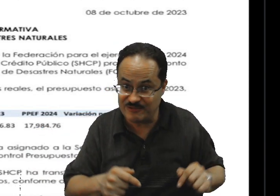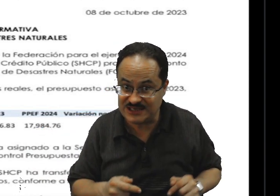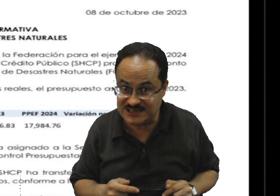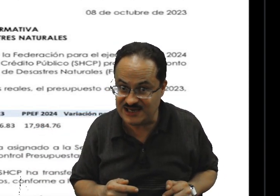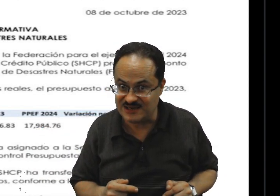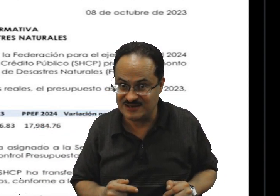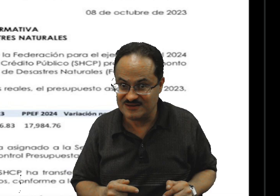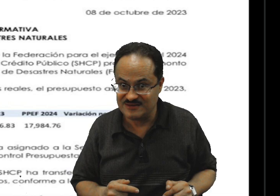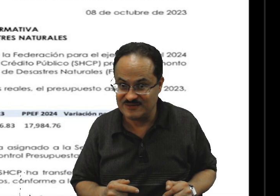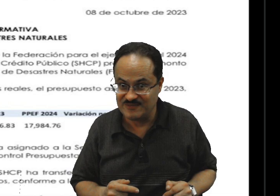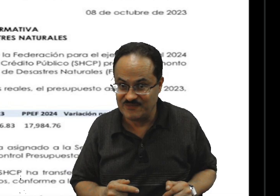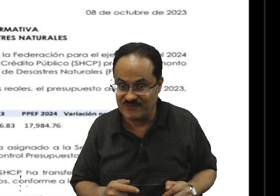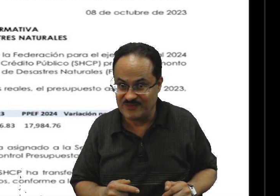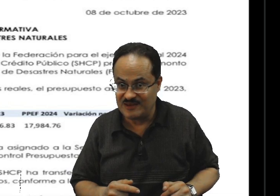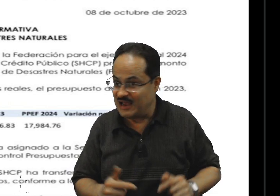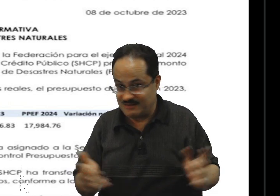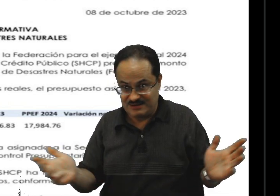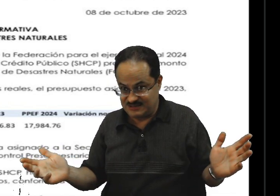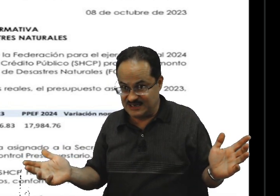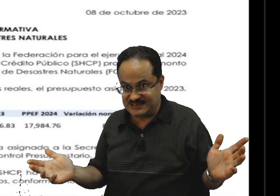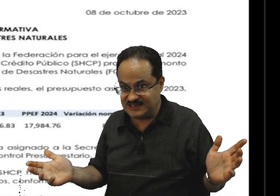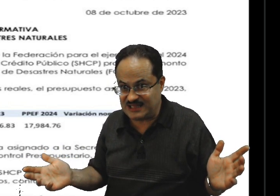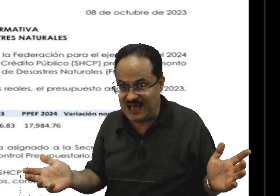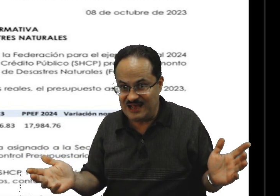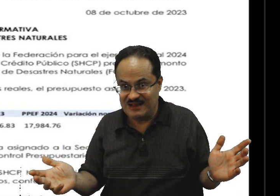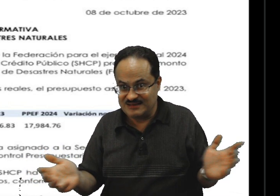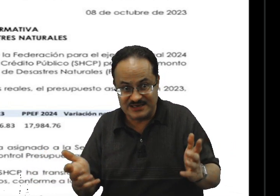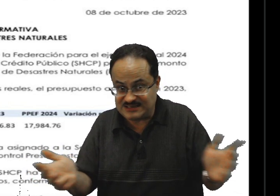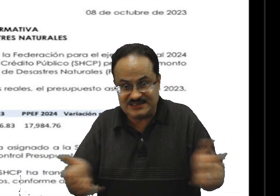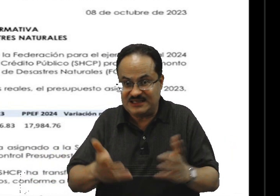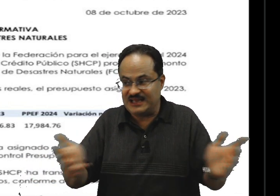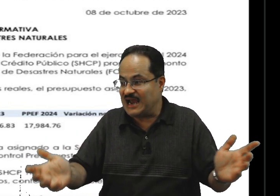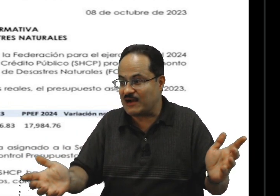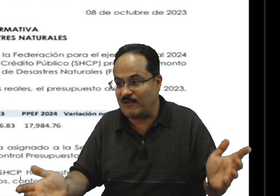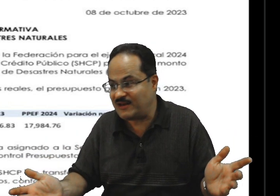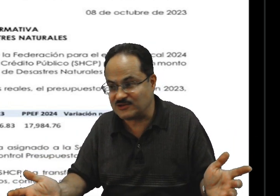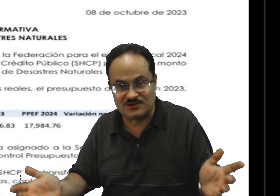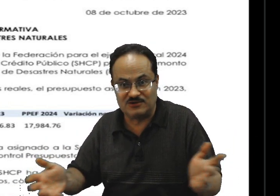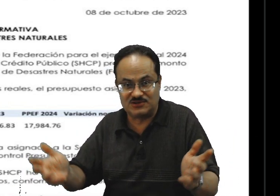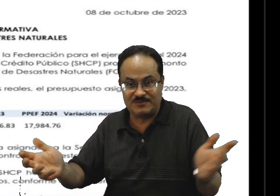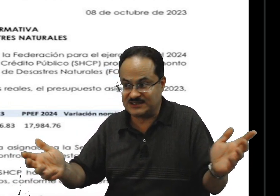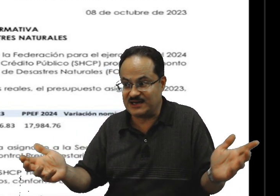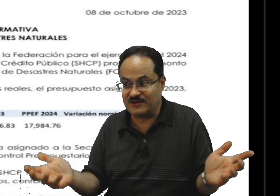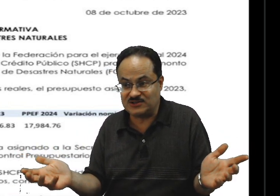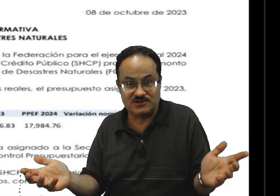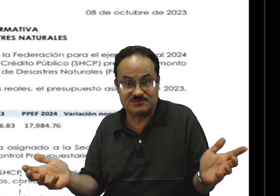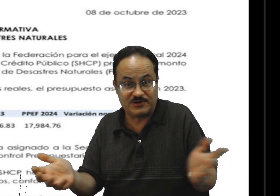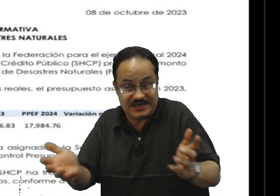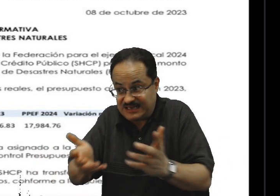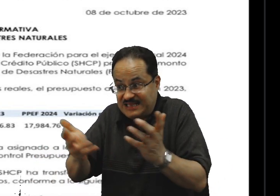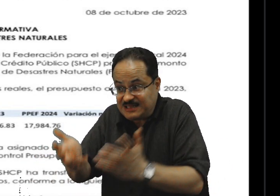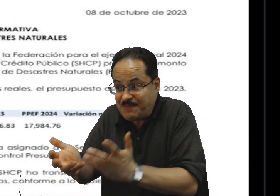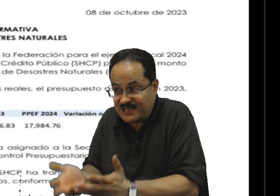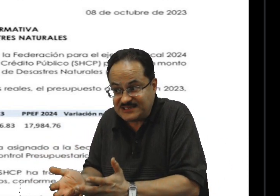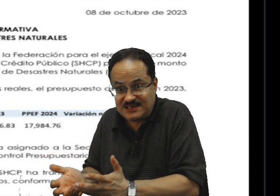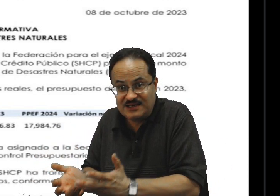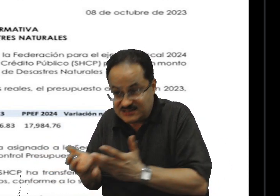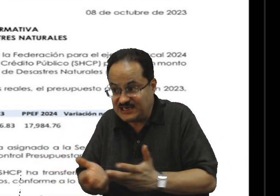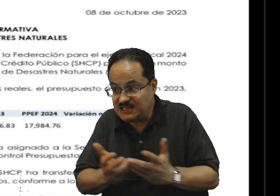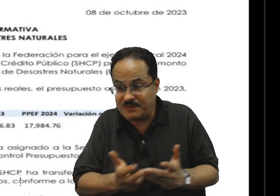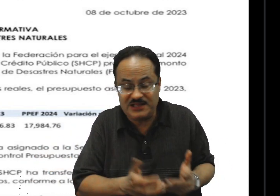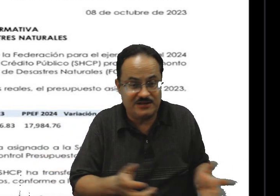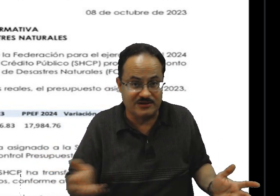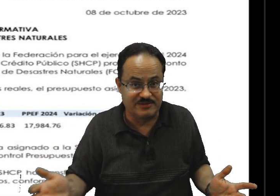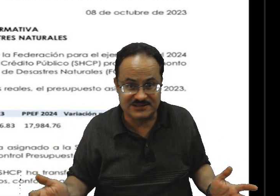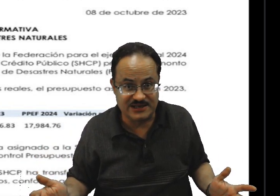realidad no es así se necesita se necesita llegar a acuerdos con los hombres de negocios porque este país